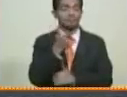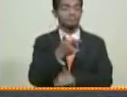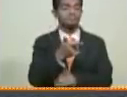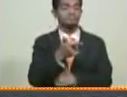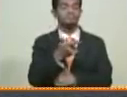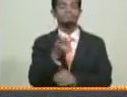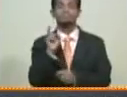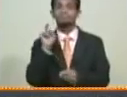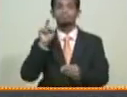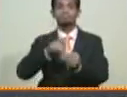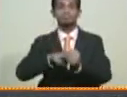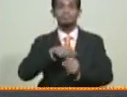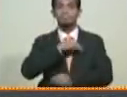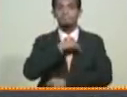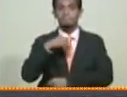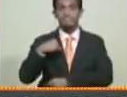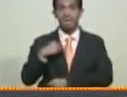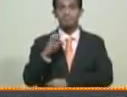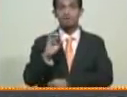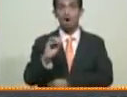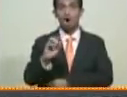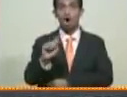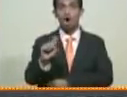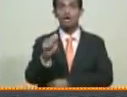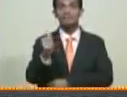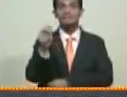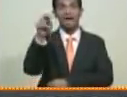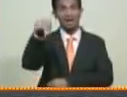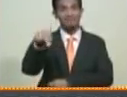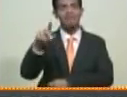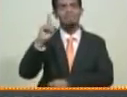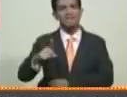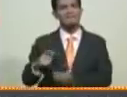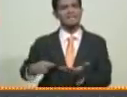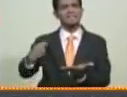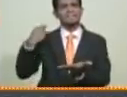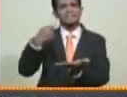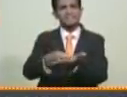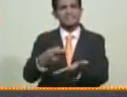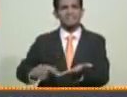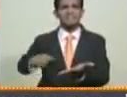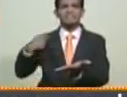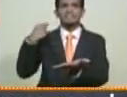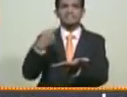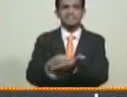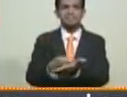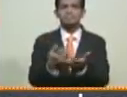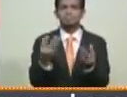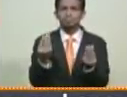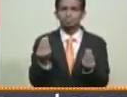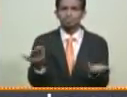miembro de la OTAN. Tienen que pagar mucha plata para ser miembro de la OTAN.